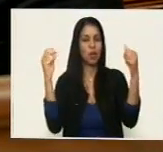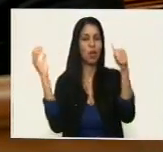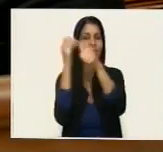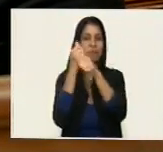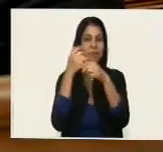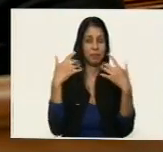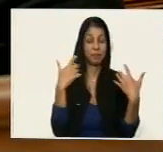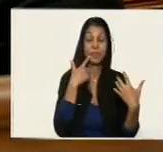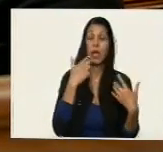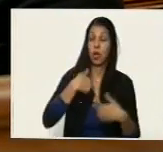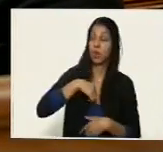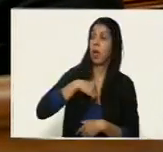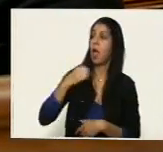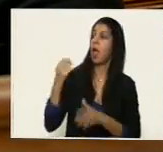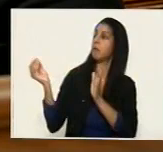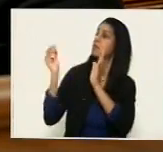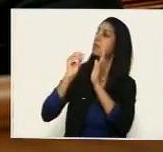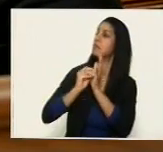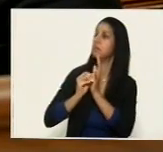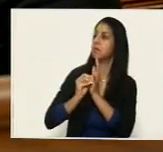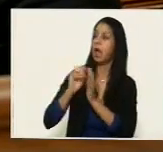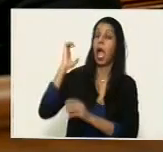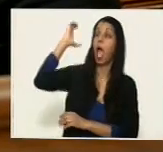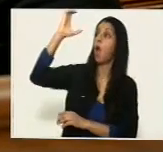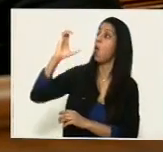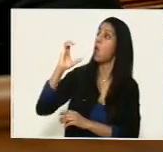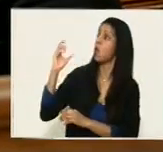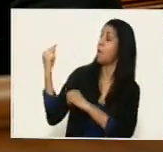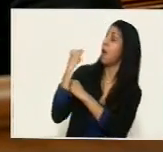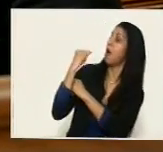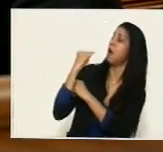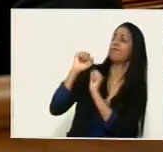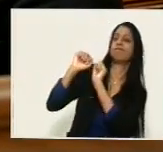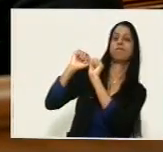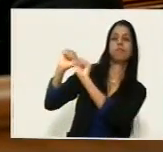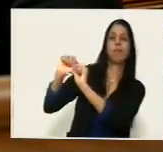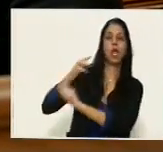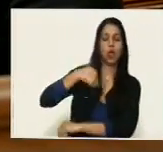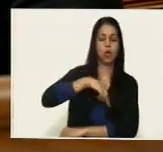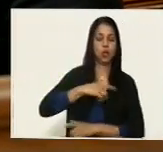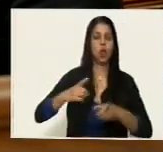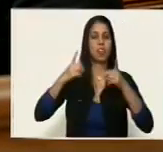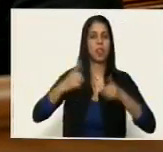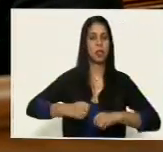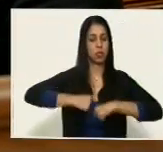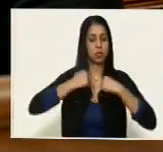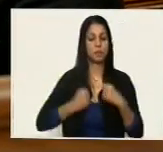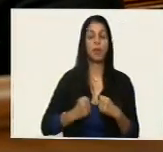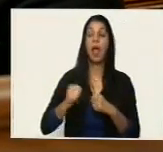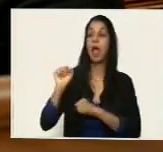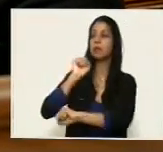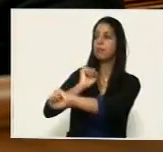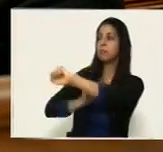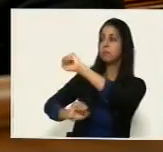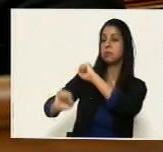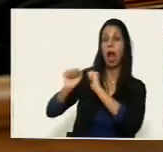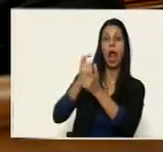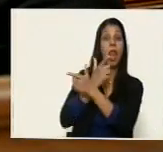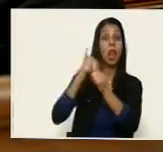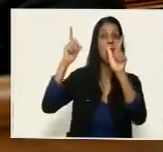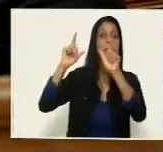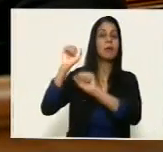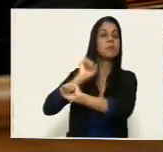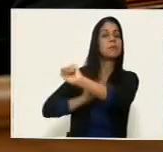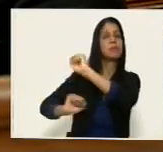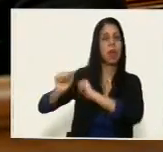Europea nuestra indeclinable determinación en defender nuestra soberanía y